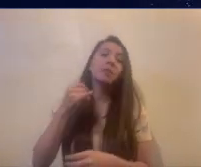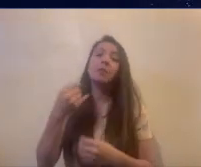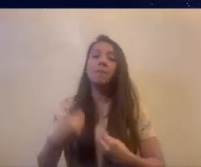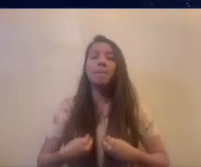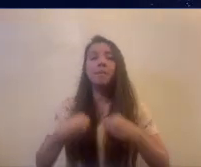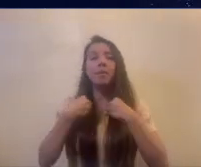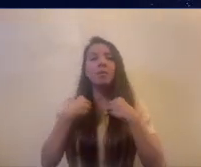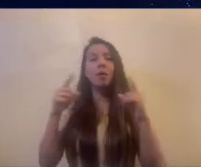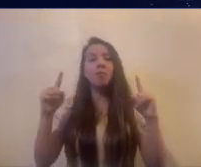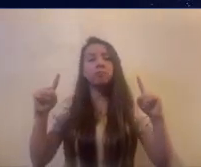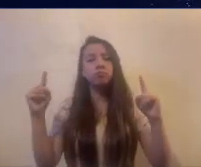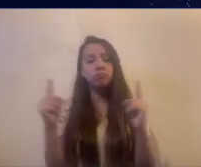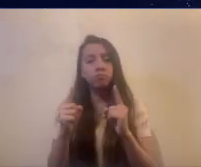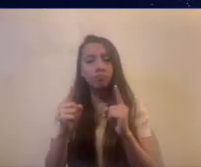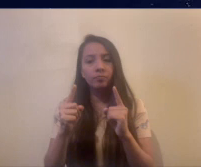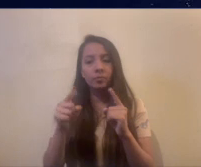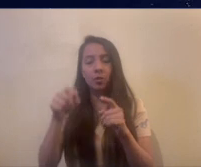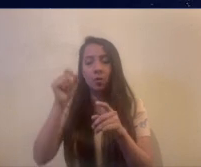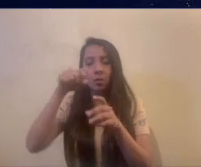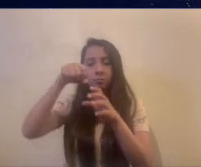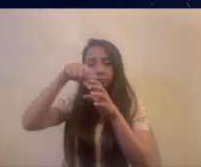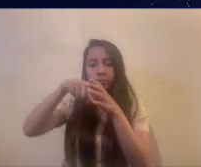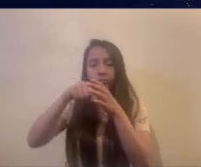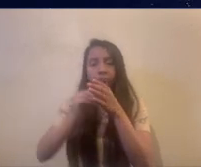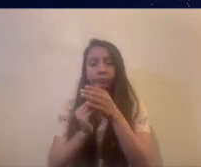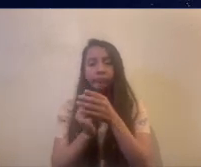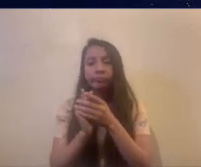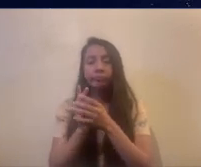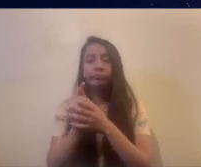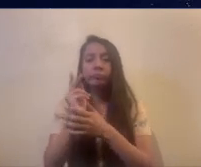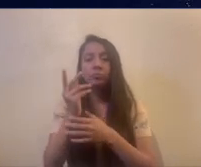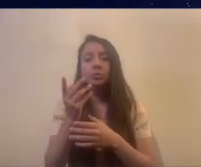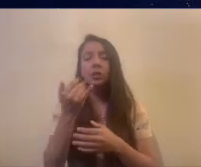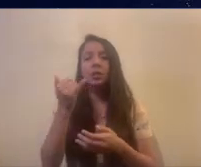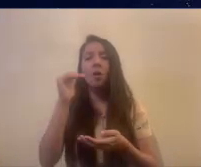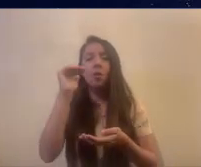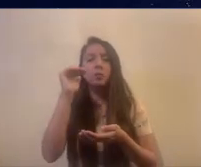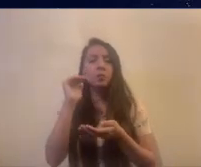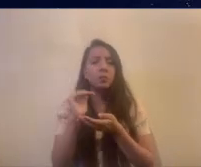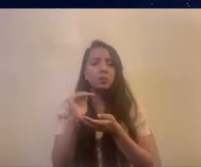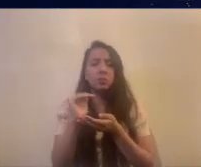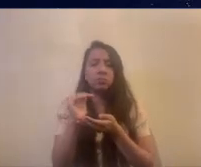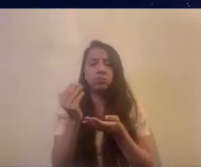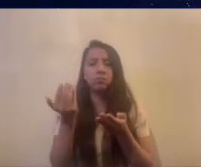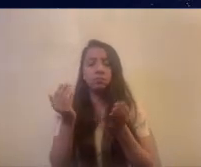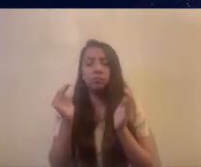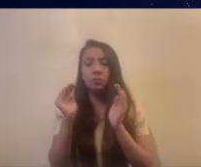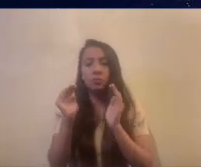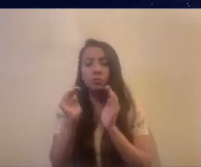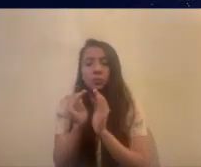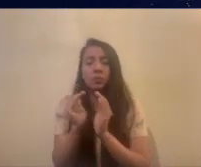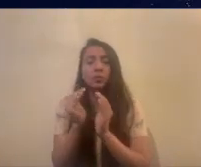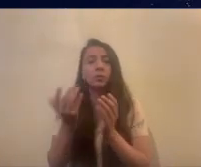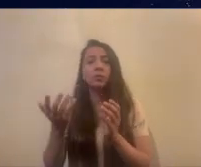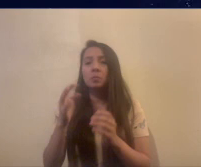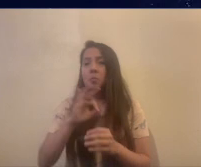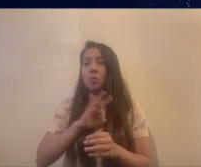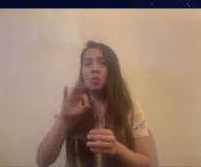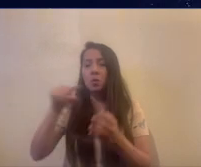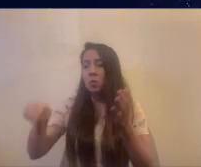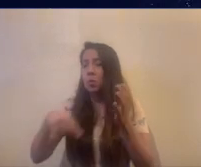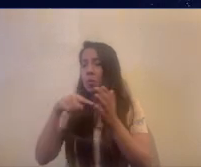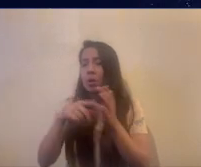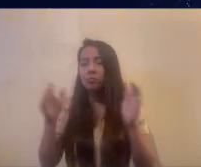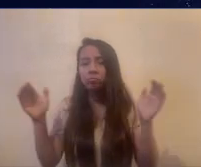su germinación hasta su punto de productividad, un tamaño compacto, puede crecer en microgravedad